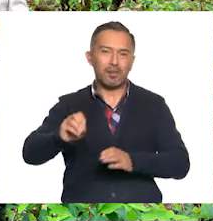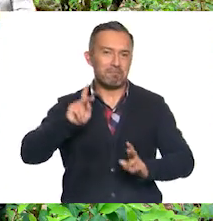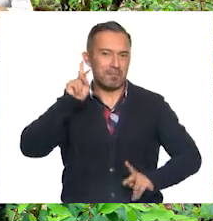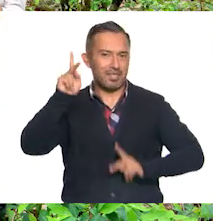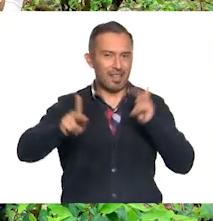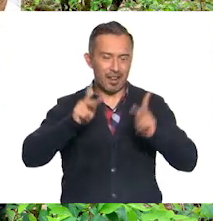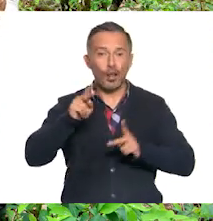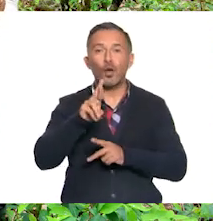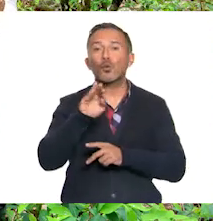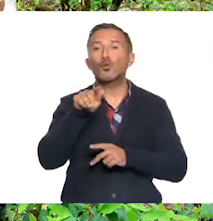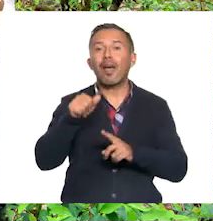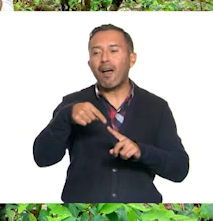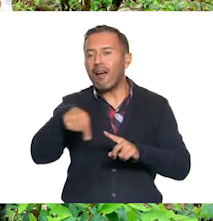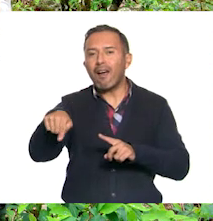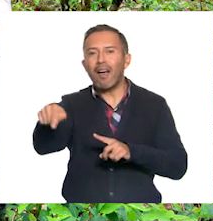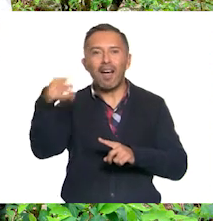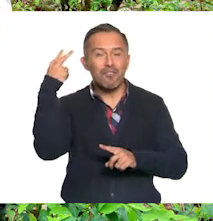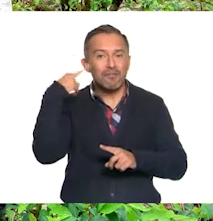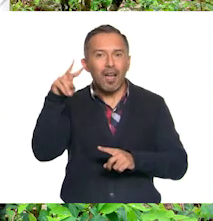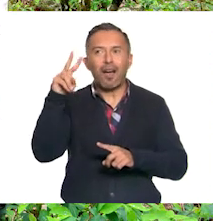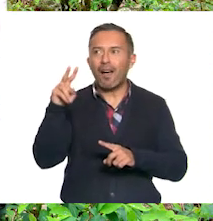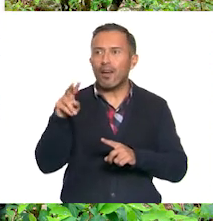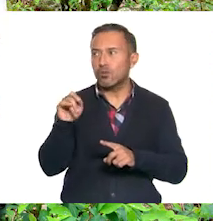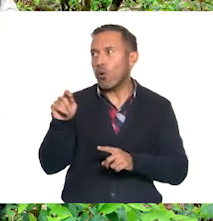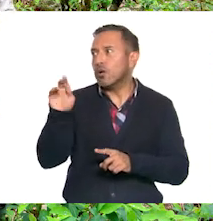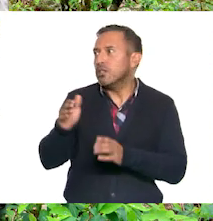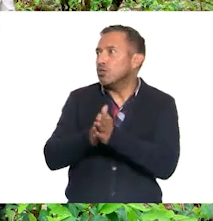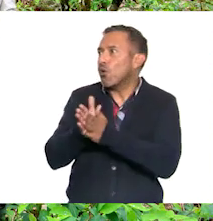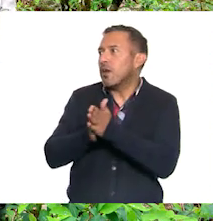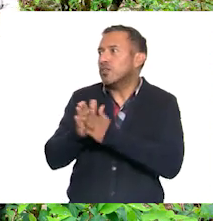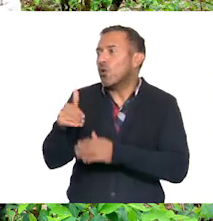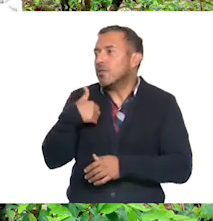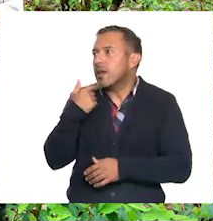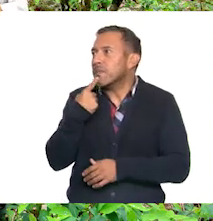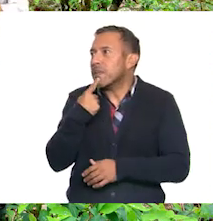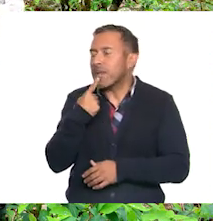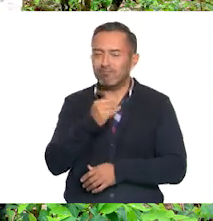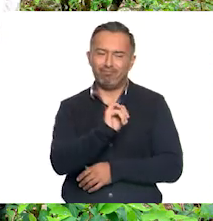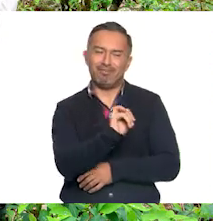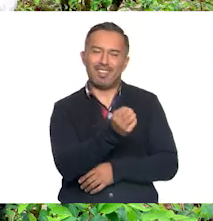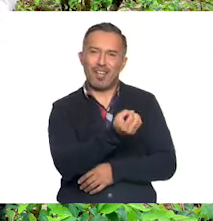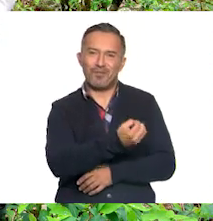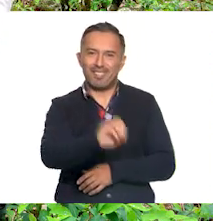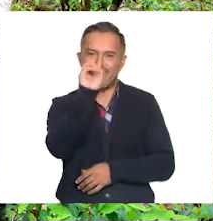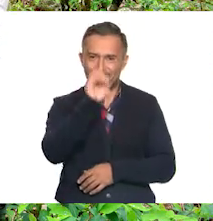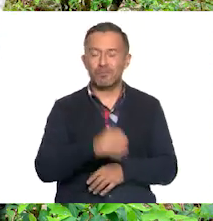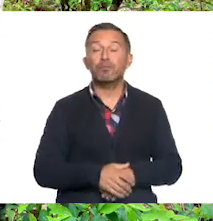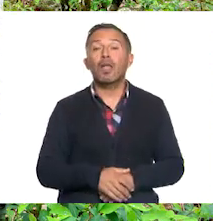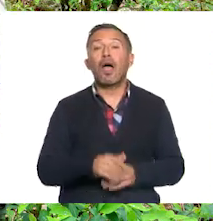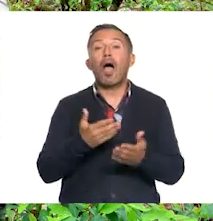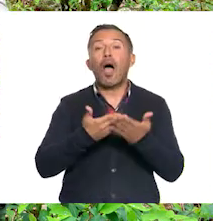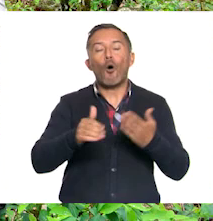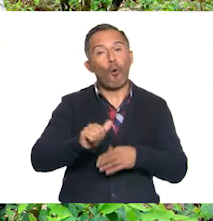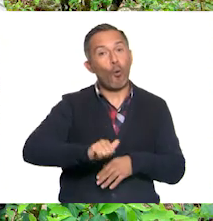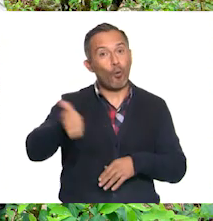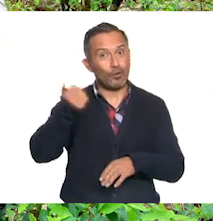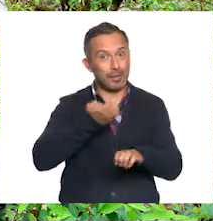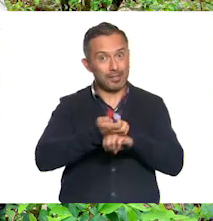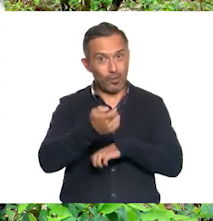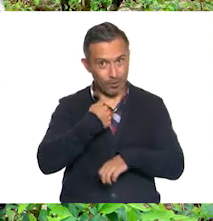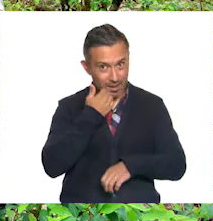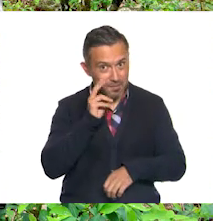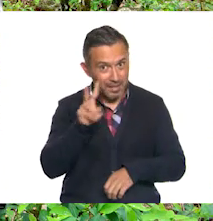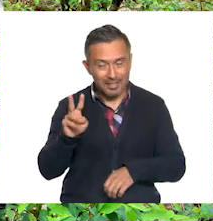cacao. Maestra, yo quiero probar los chocolates. Entonces, por supuesto, de ahí. Genial. Ahora vamos a nuestro siguiente estado, ¿te parece? Muy